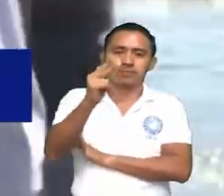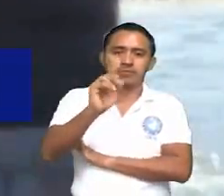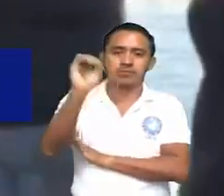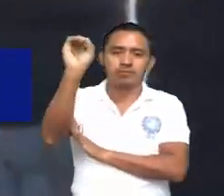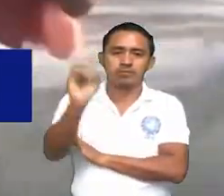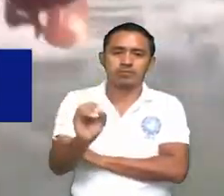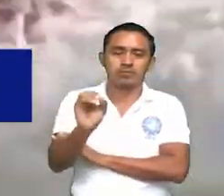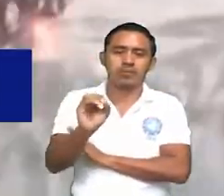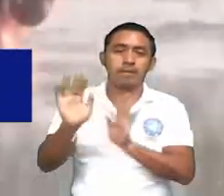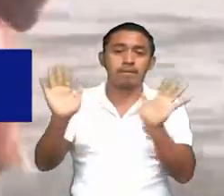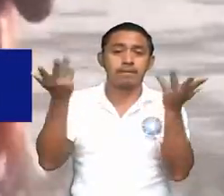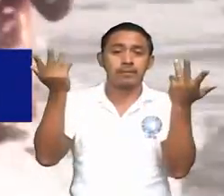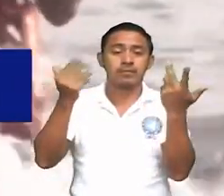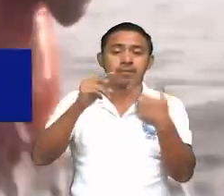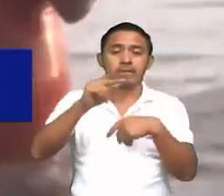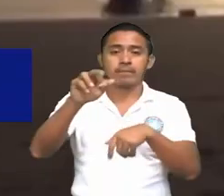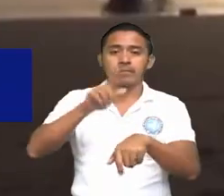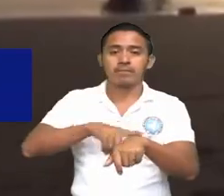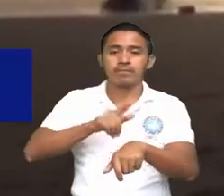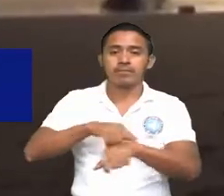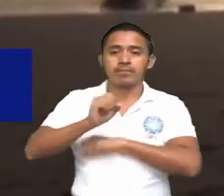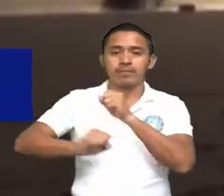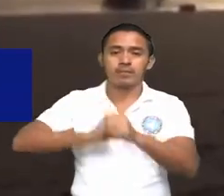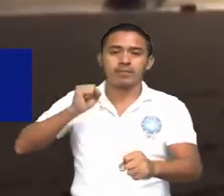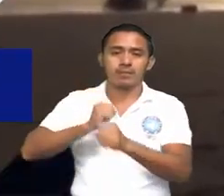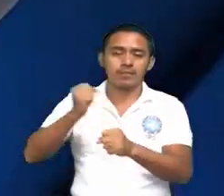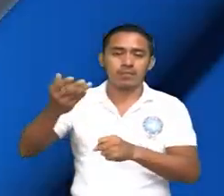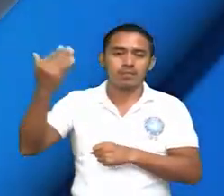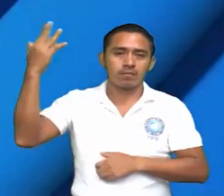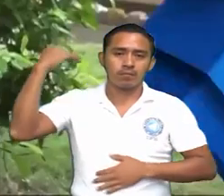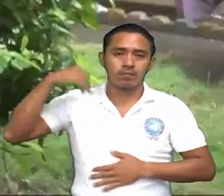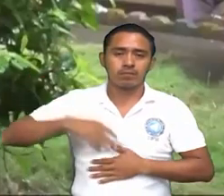58%, mayor al mismo periodo del año pasado.